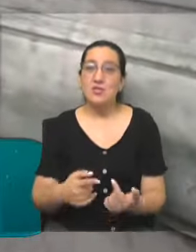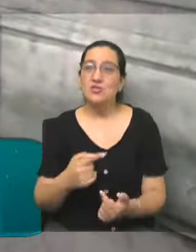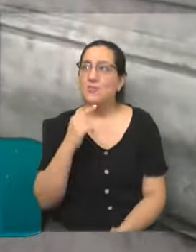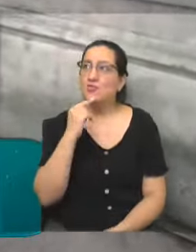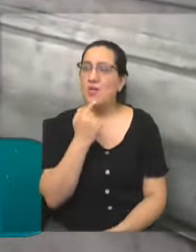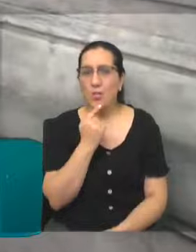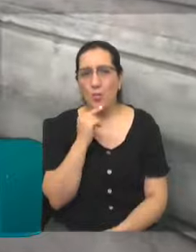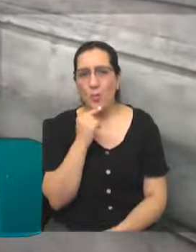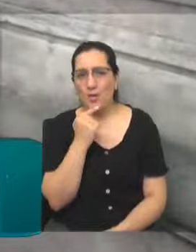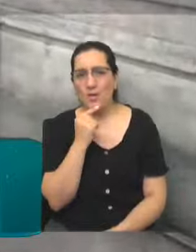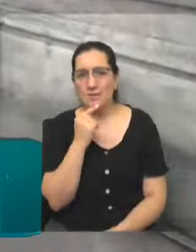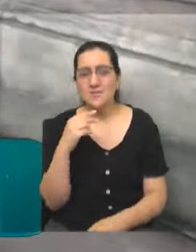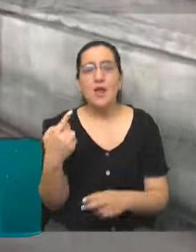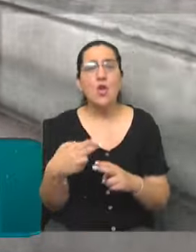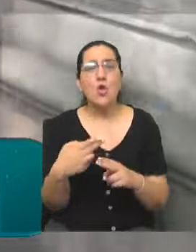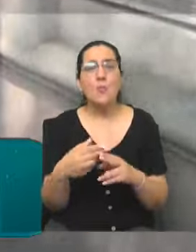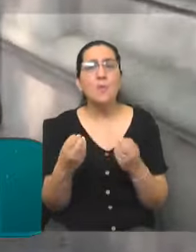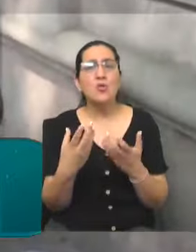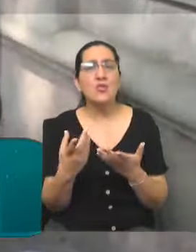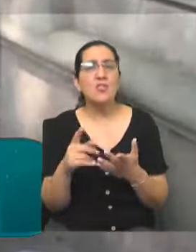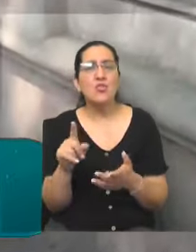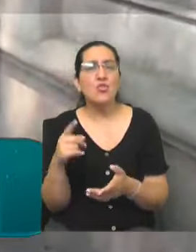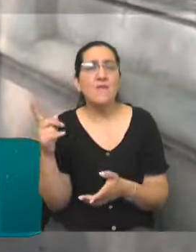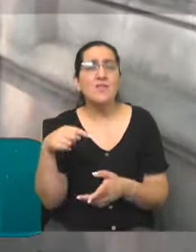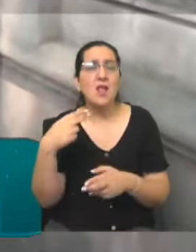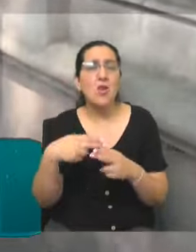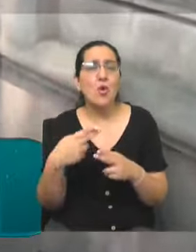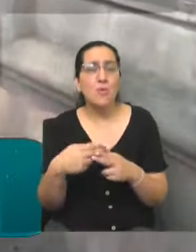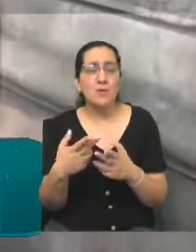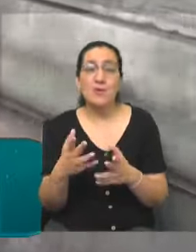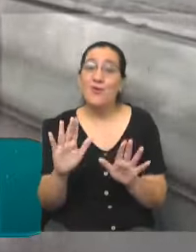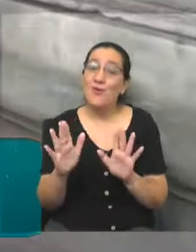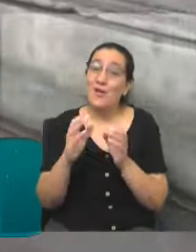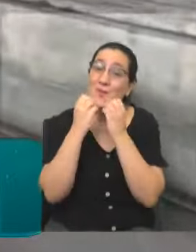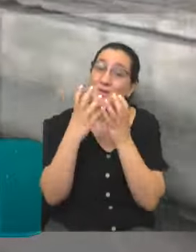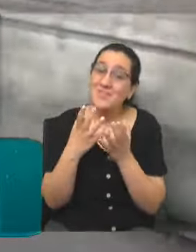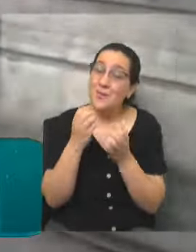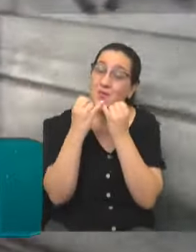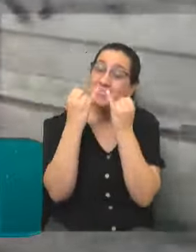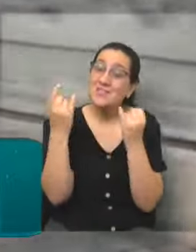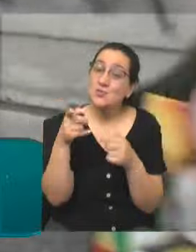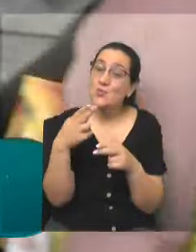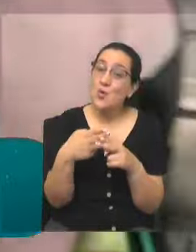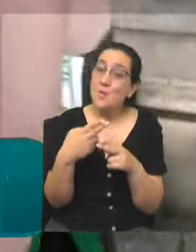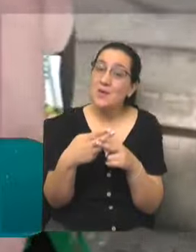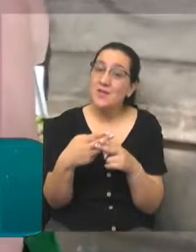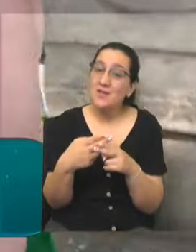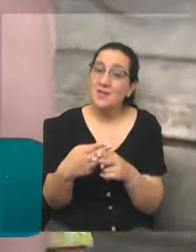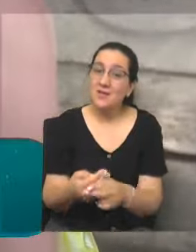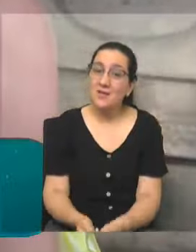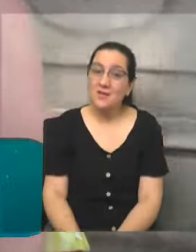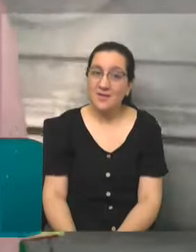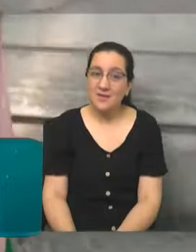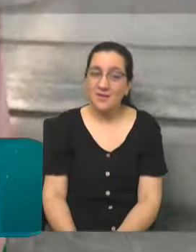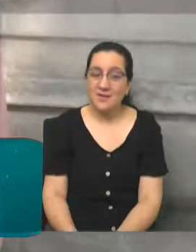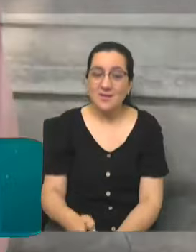duda, Marcelo. Muy bien. ¿Viste si era por la isla Martín García o no? ¿Y? Vecina, ¿cómo le va? Buen día. ¿Cómo es su nombre? Jacqueline.